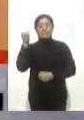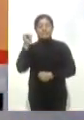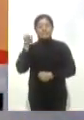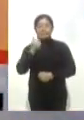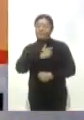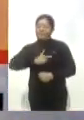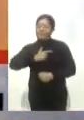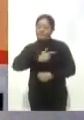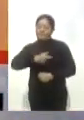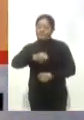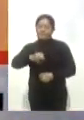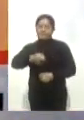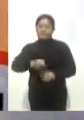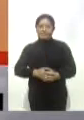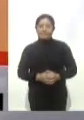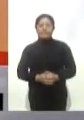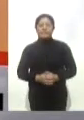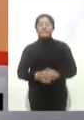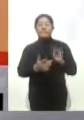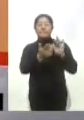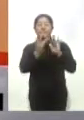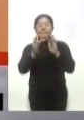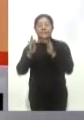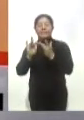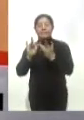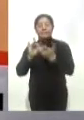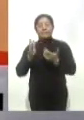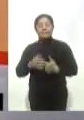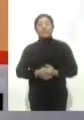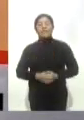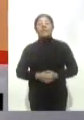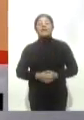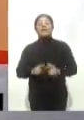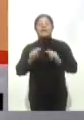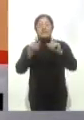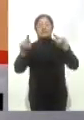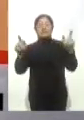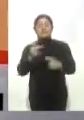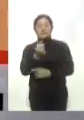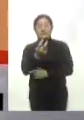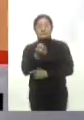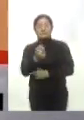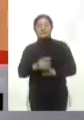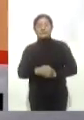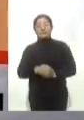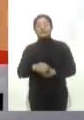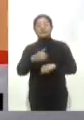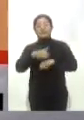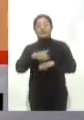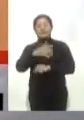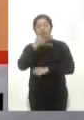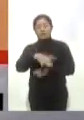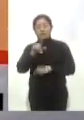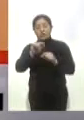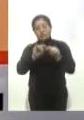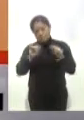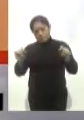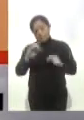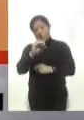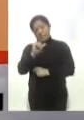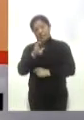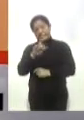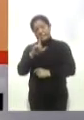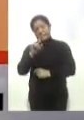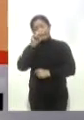saludarle y estamos en contacto a través de la señal de Tlaxcala Televisión, canal 10 de su sistema de cable, canal 10